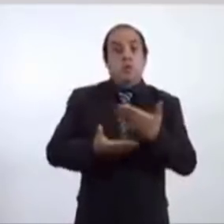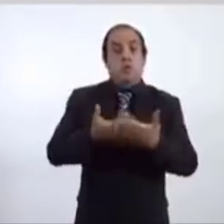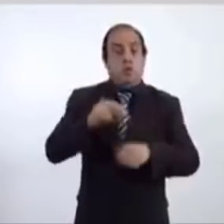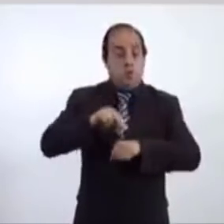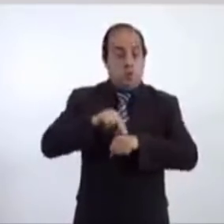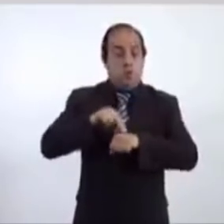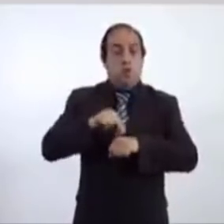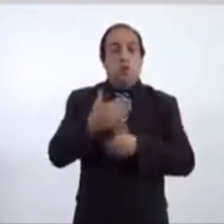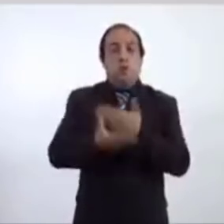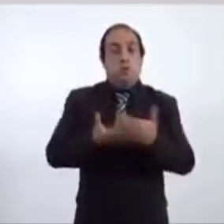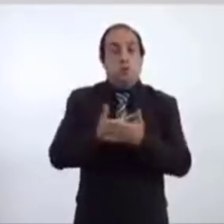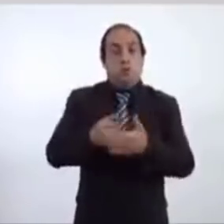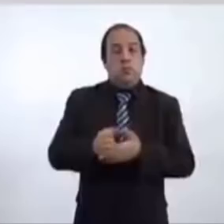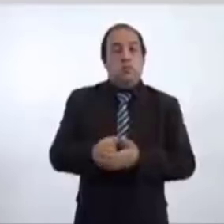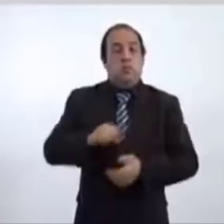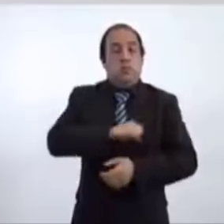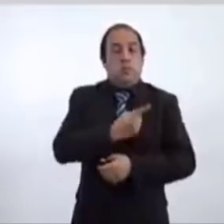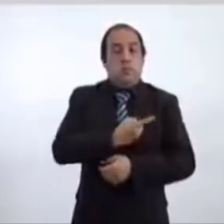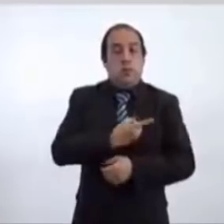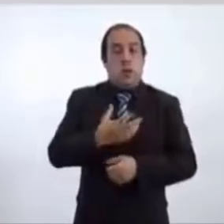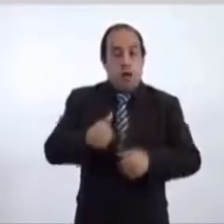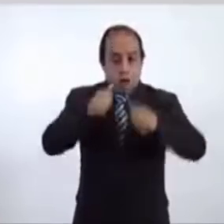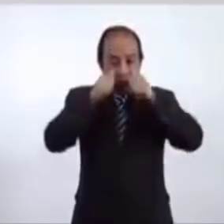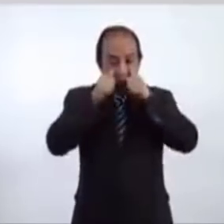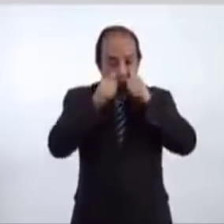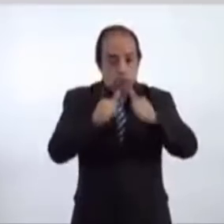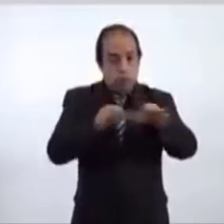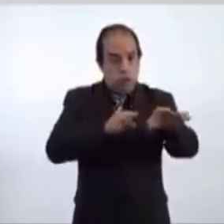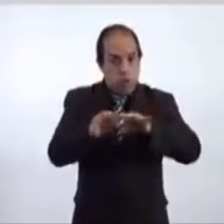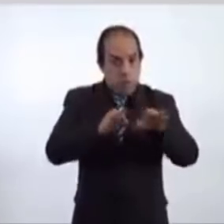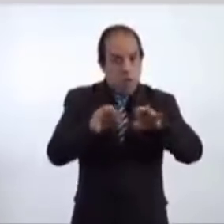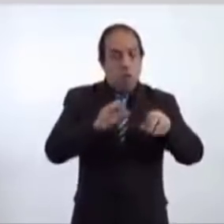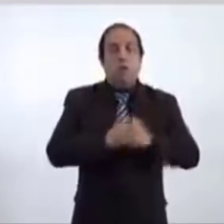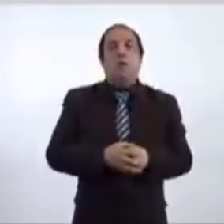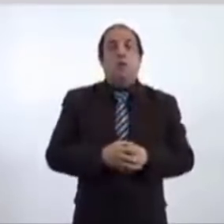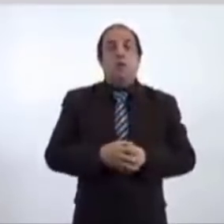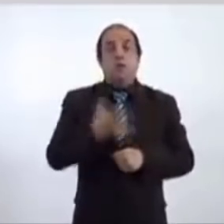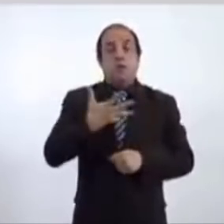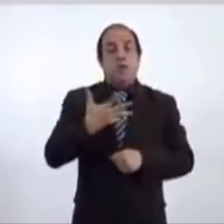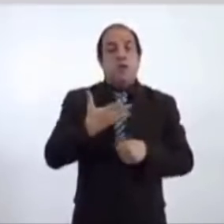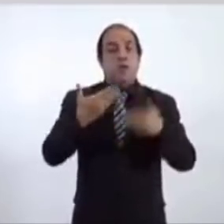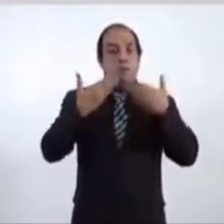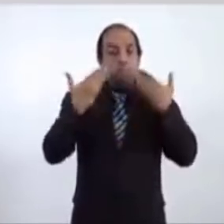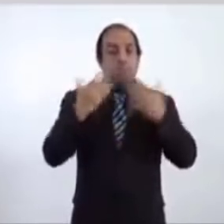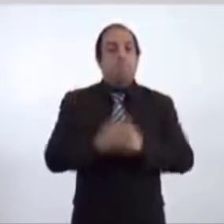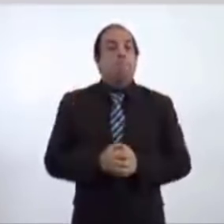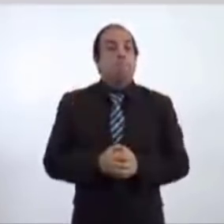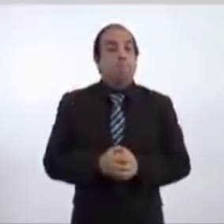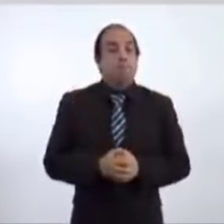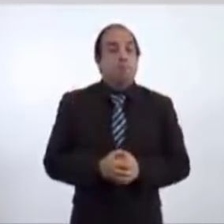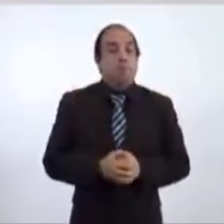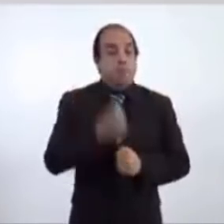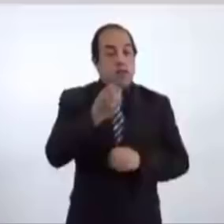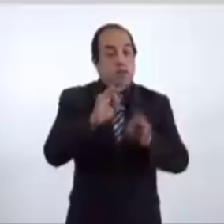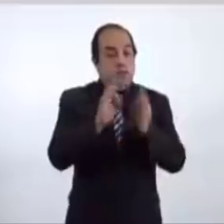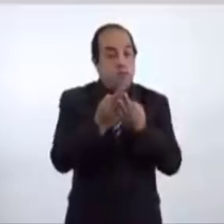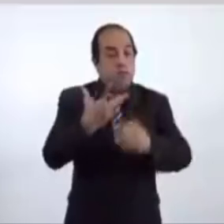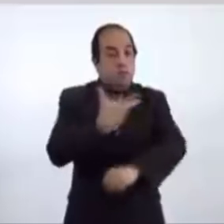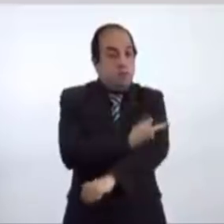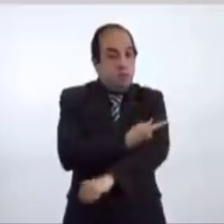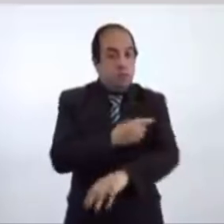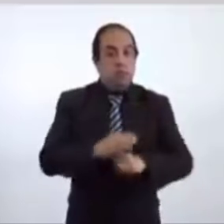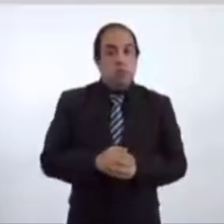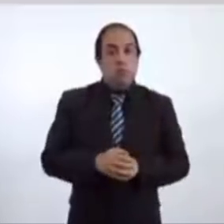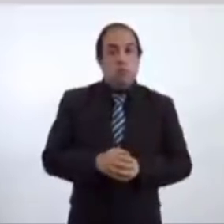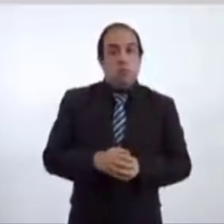que han estado pues al pie del cañón vacunando y con la mejor disposición. Y esta manera de vacunar en